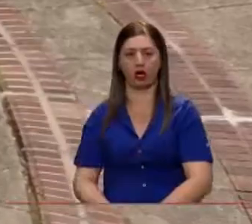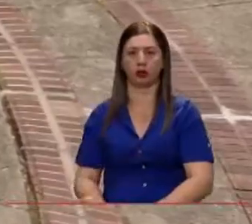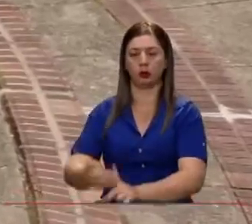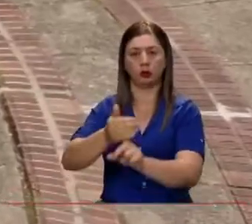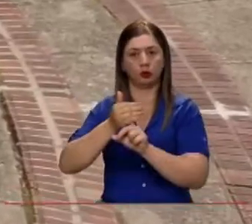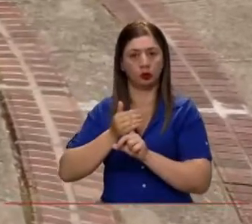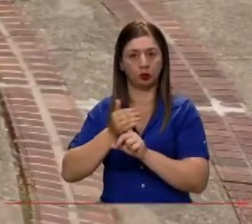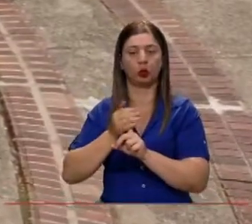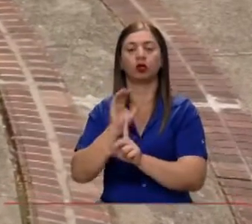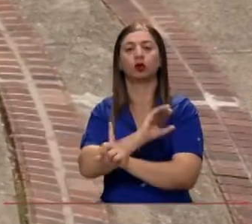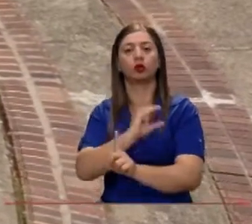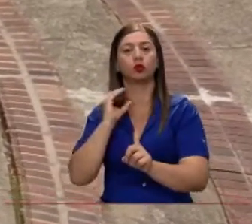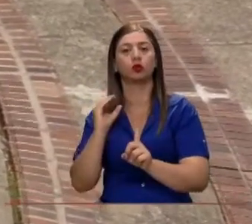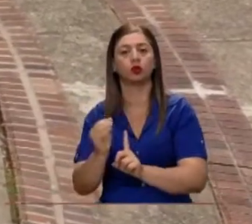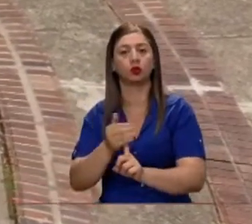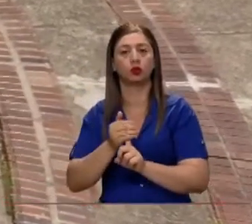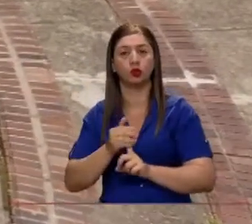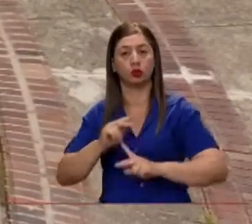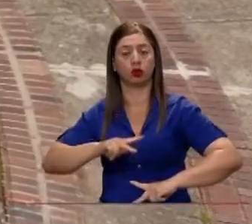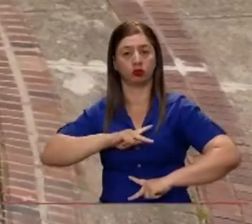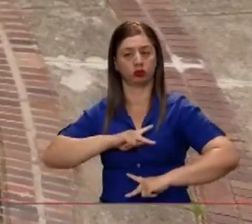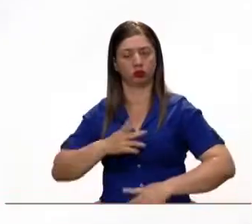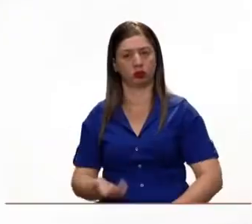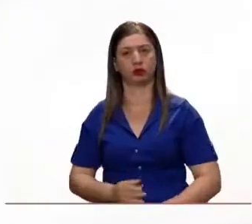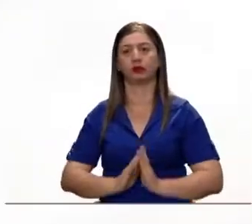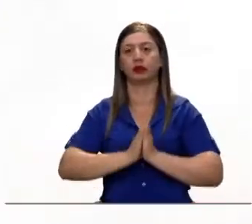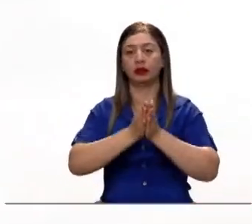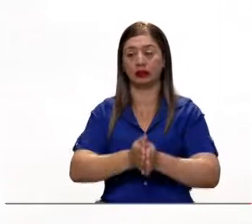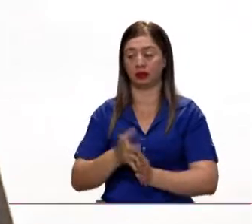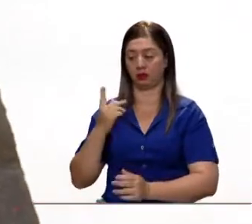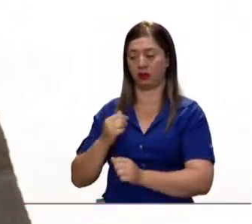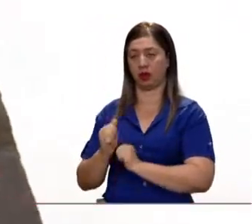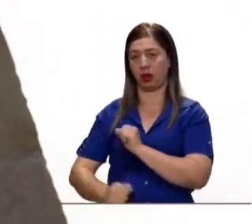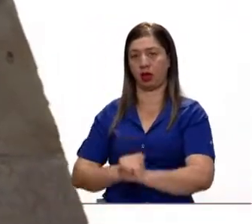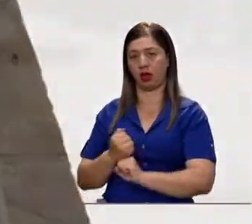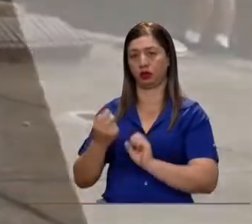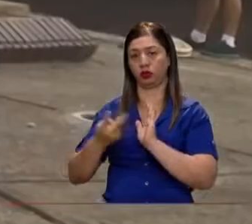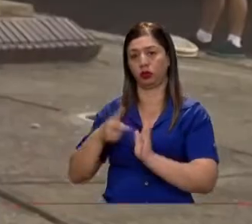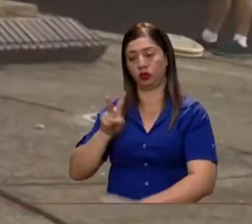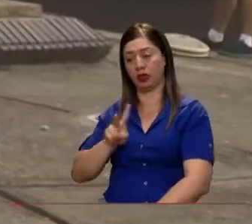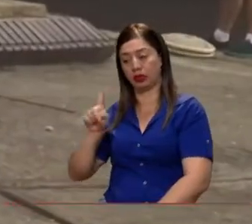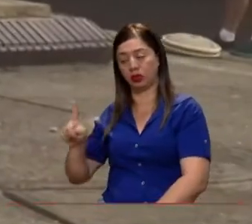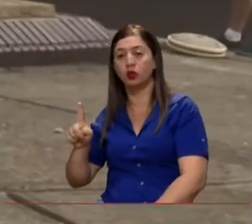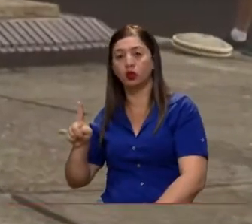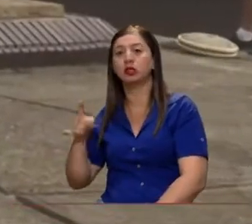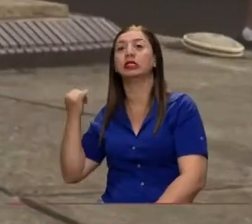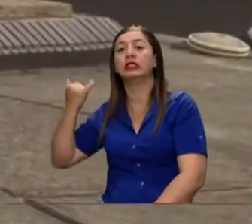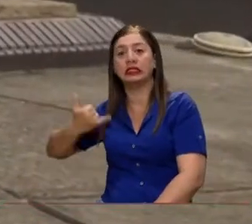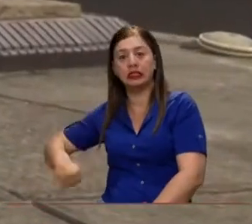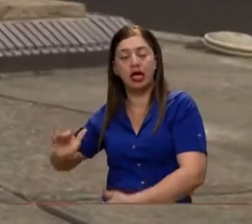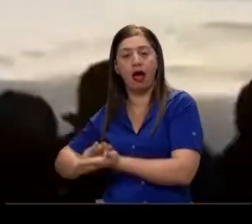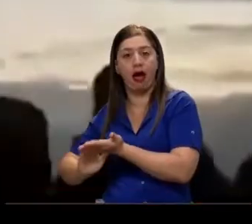el patrimonio cultural. Y es que, ojo, desde diciembre del año pasado, es decir, desde el año 2021, está